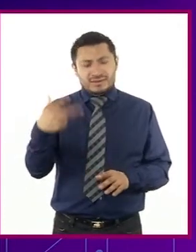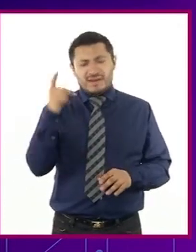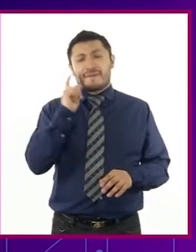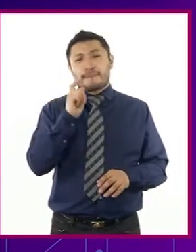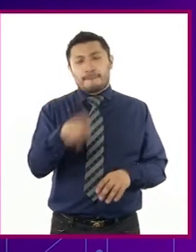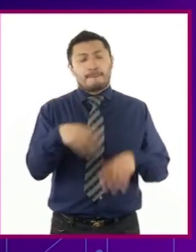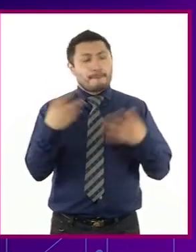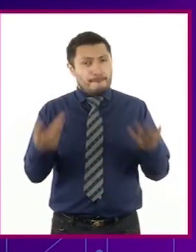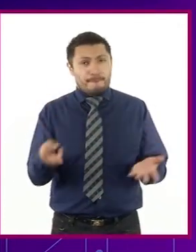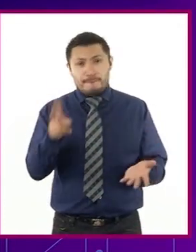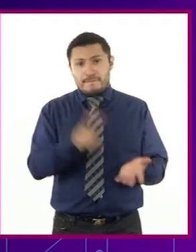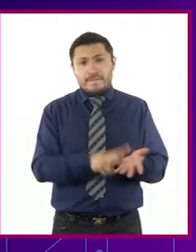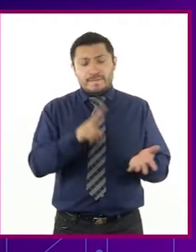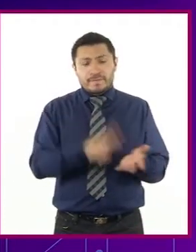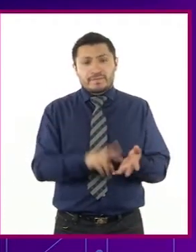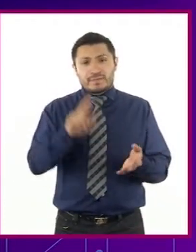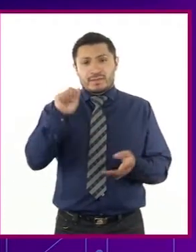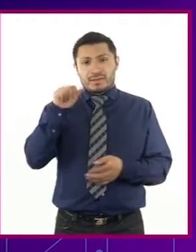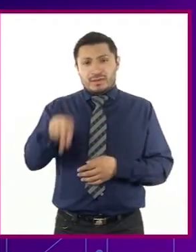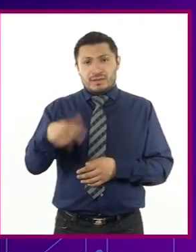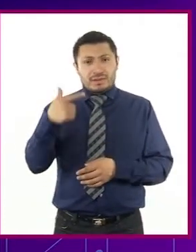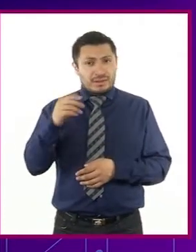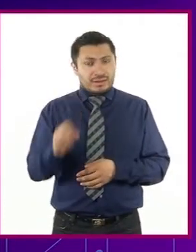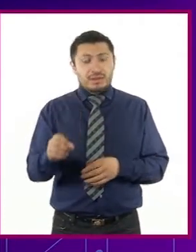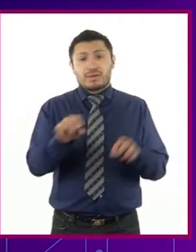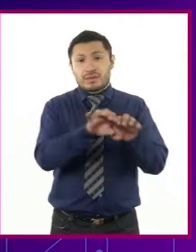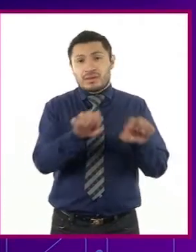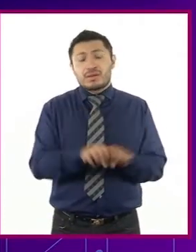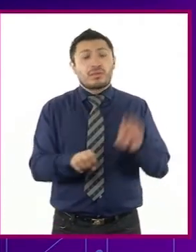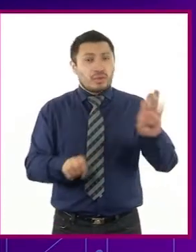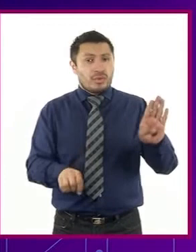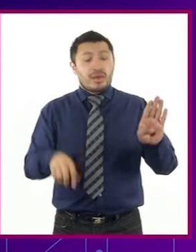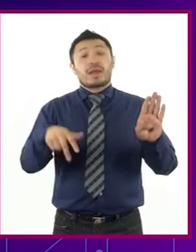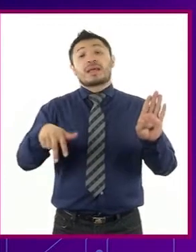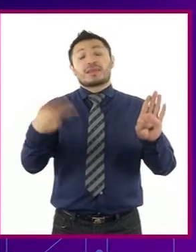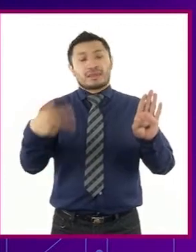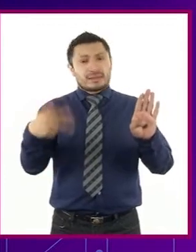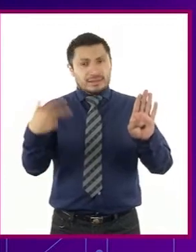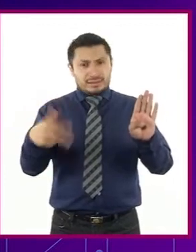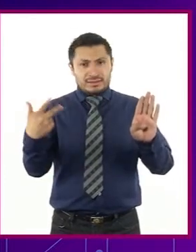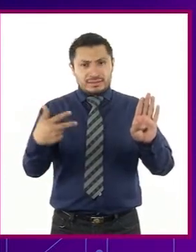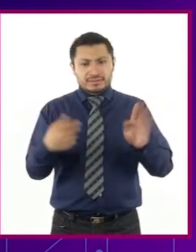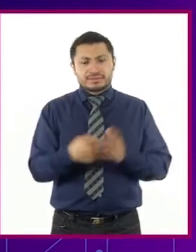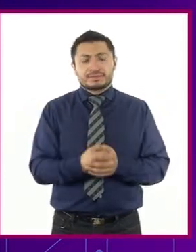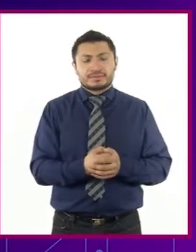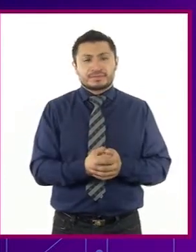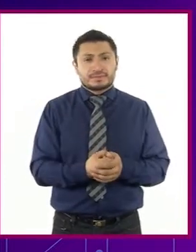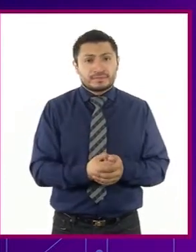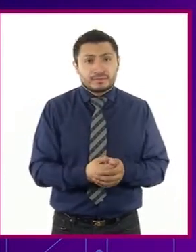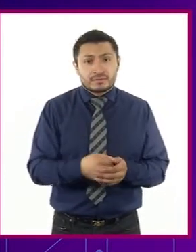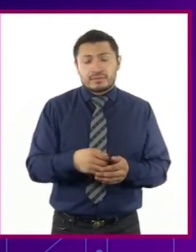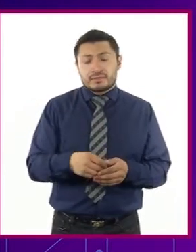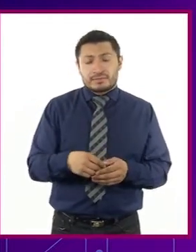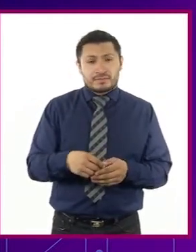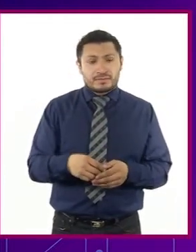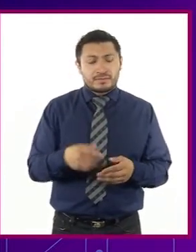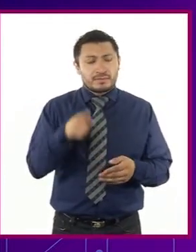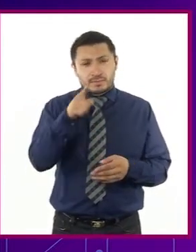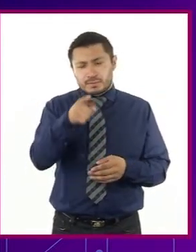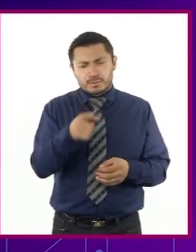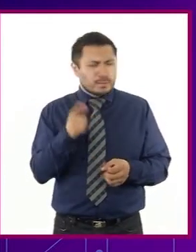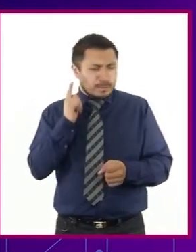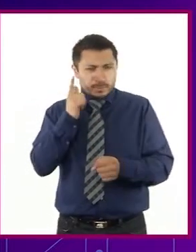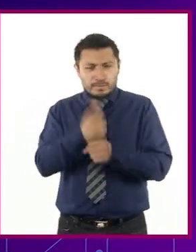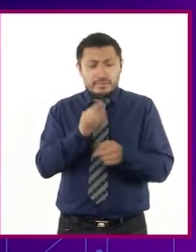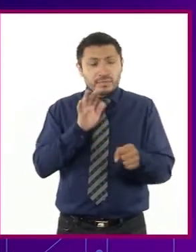decir, el valor del rango del conjunto de datos B es 13. De los parámetros que determinaron, ¿cuál